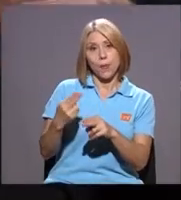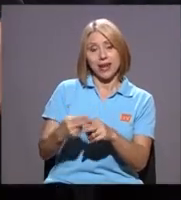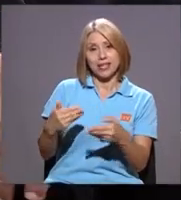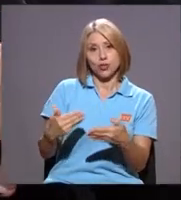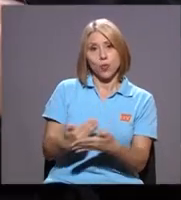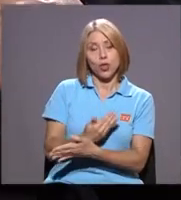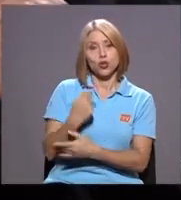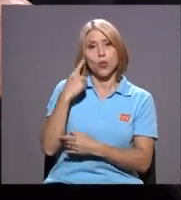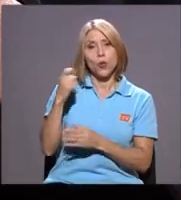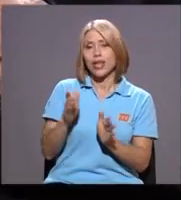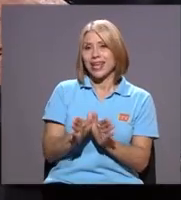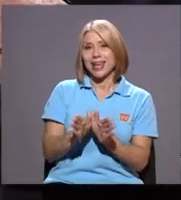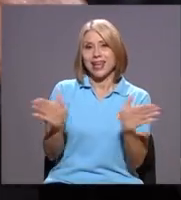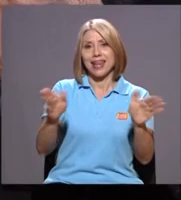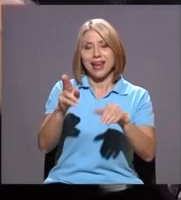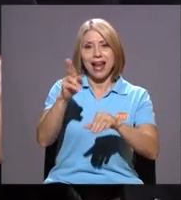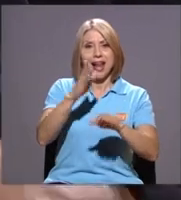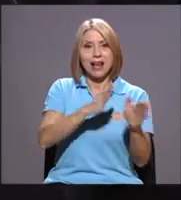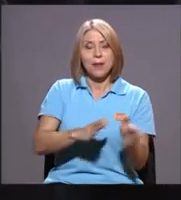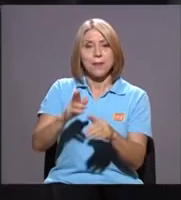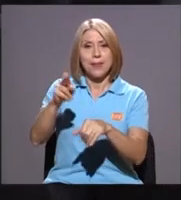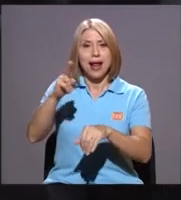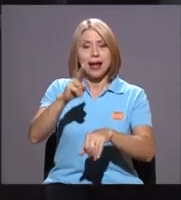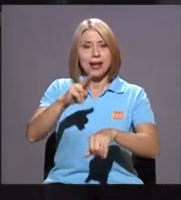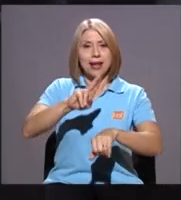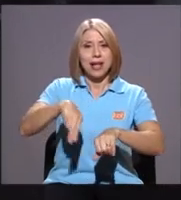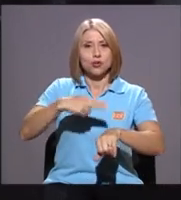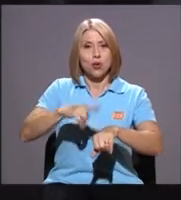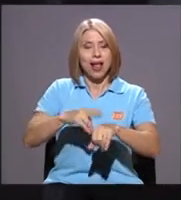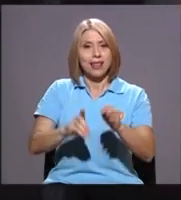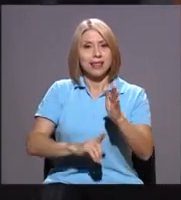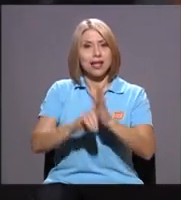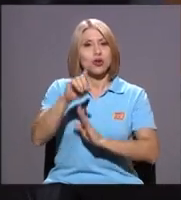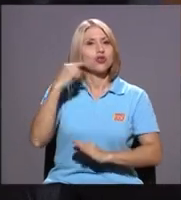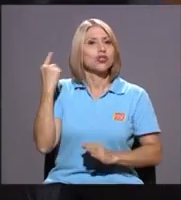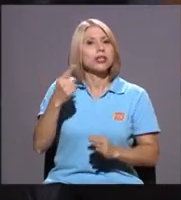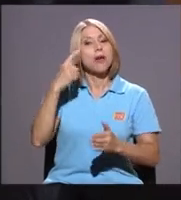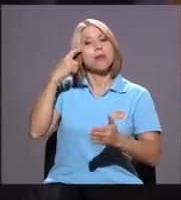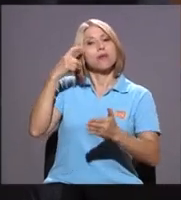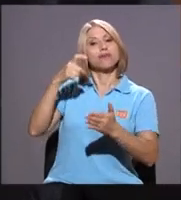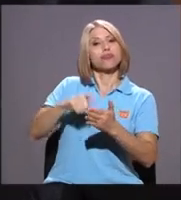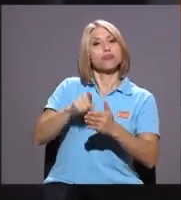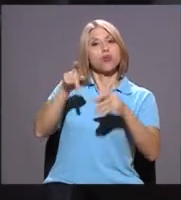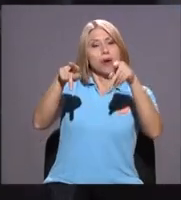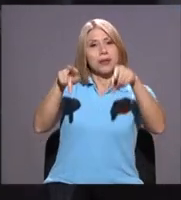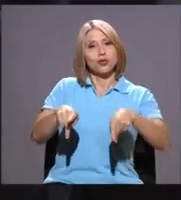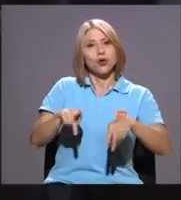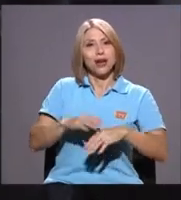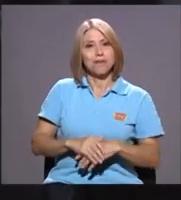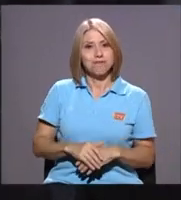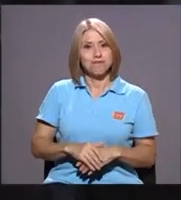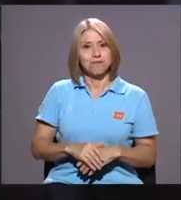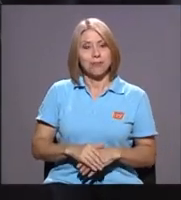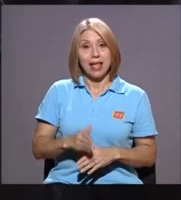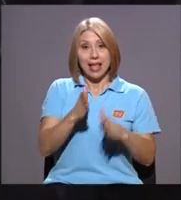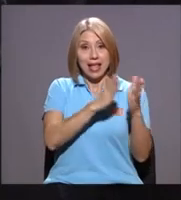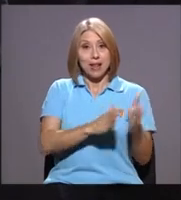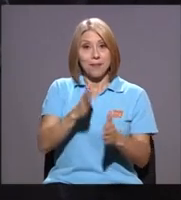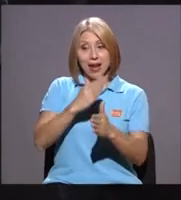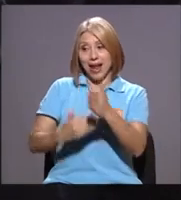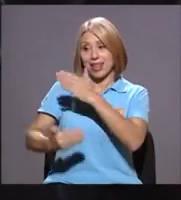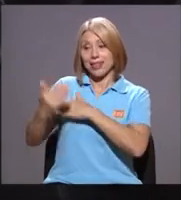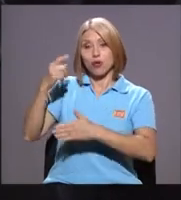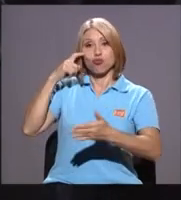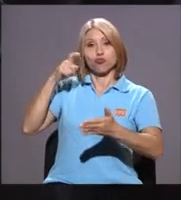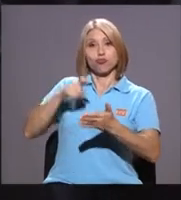en general el Plan Nacional de Desarrollo siempre se le dedica a una persona. El plan anterior se le dedicó